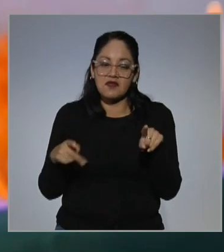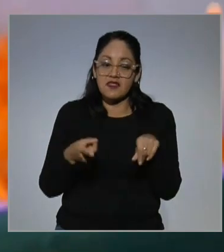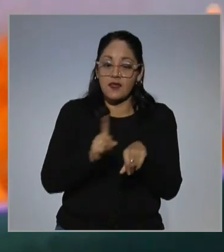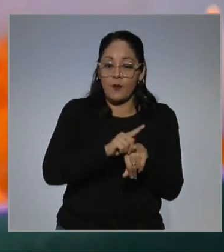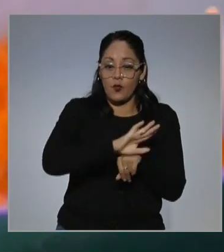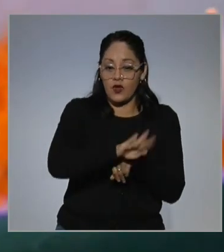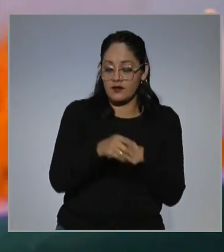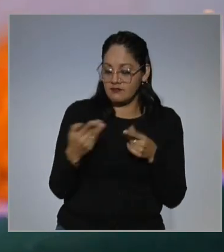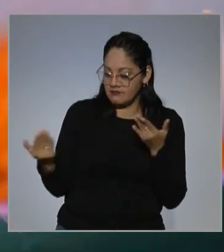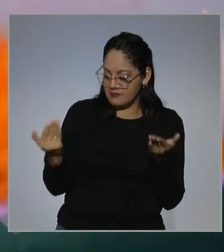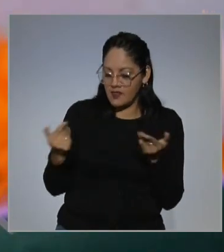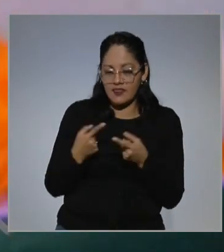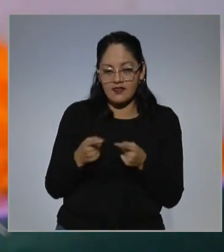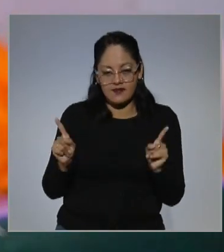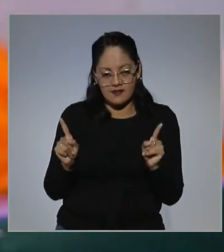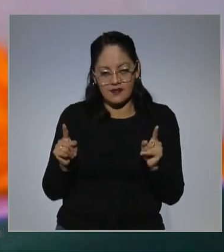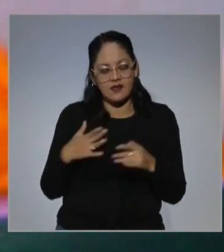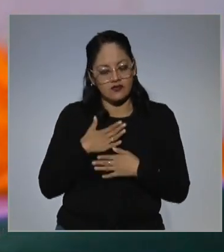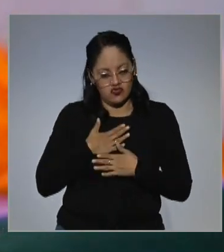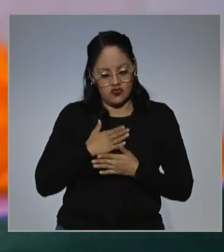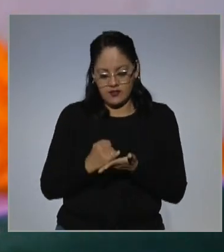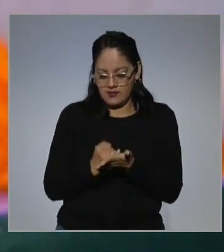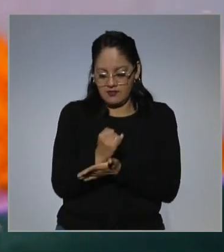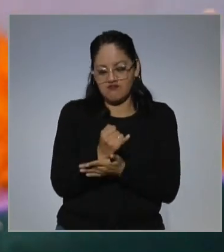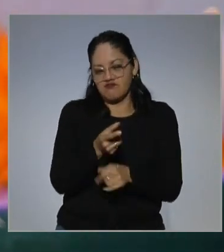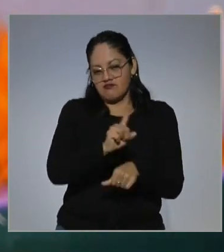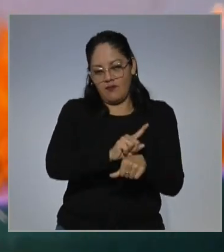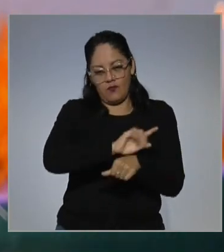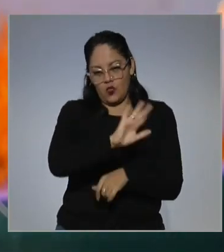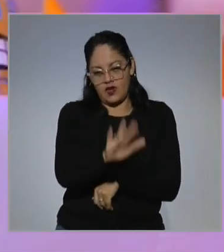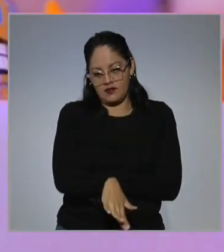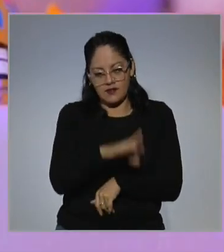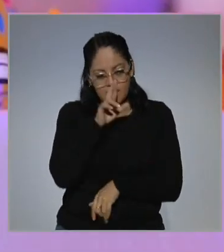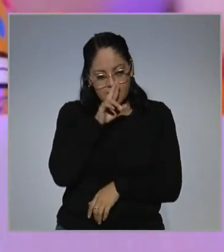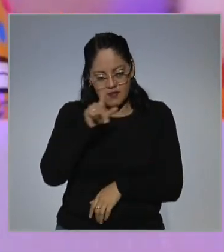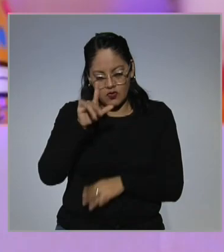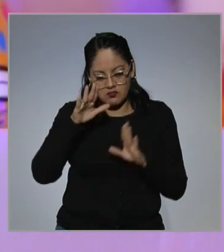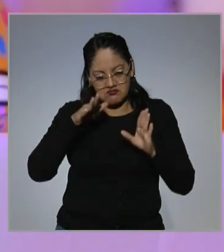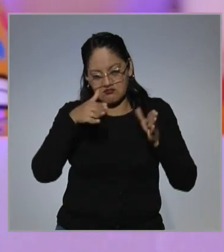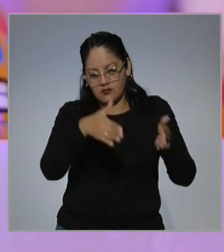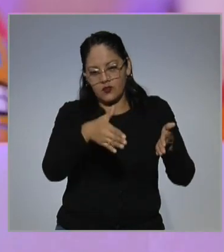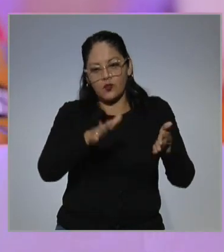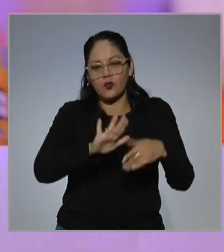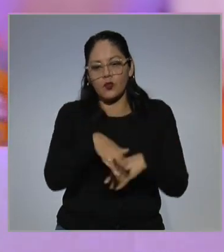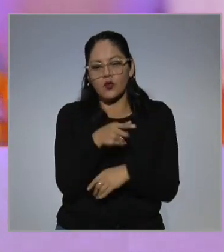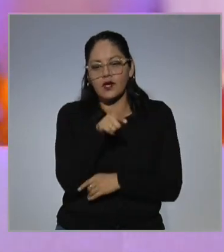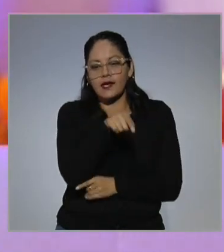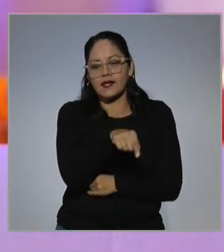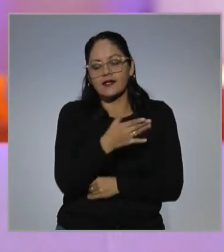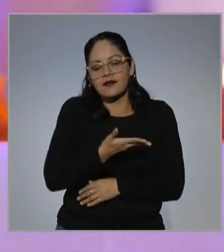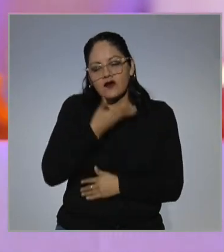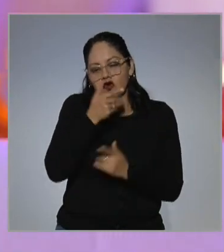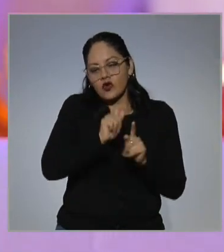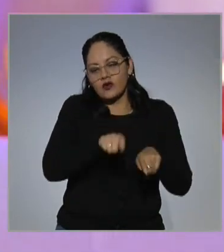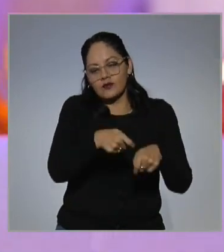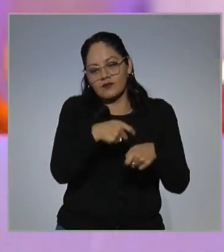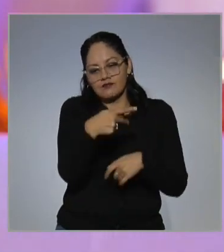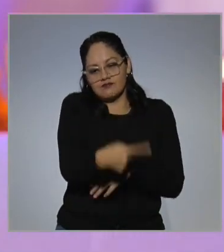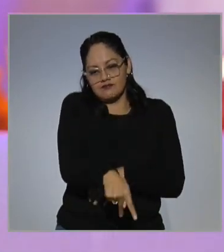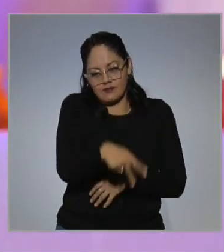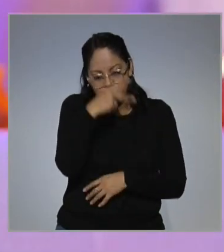el Día de Muertos y pues yo decidí irme por el Día de Muertos. ¿Sí? ¿Por qué? Porque es una tradición de nuestro